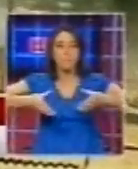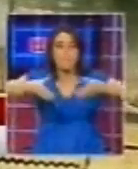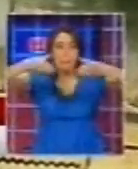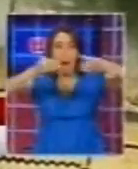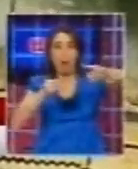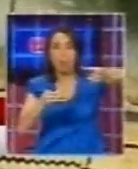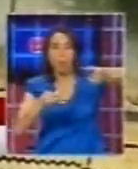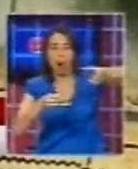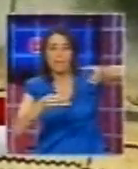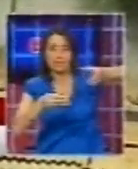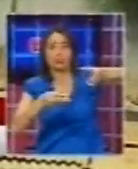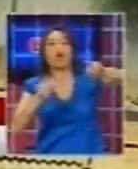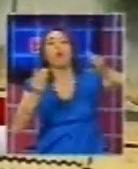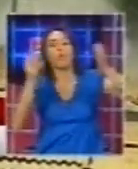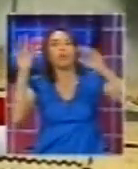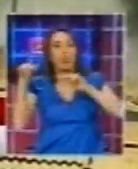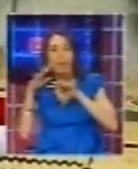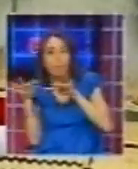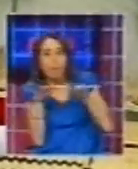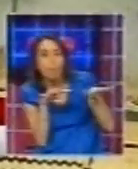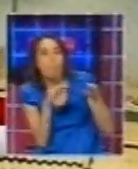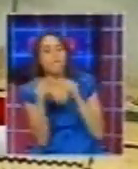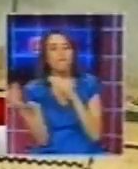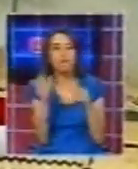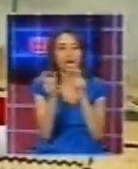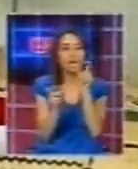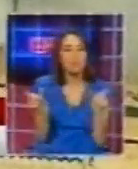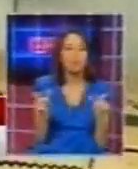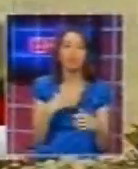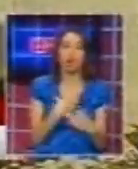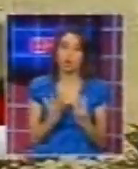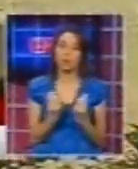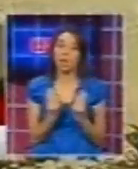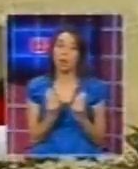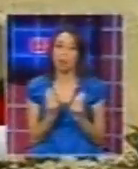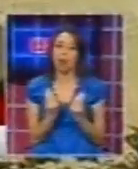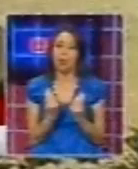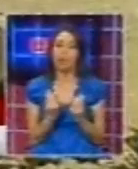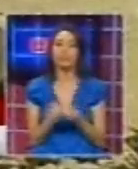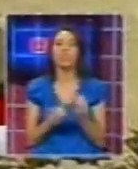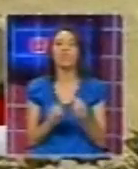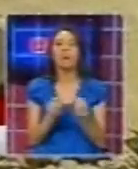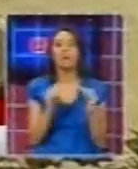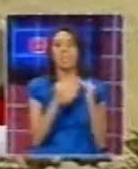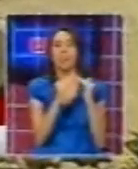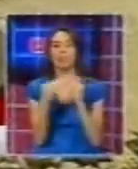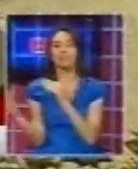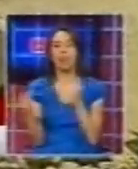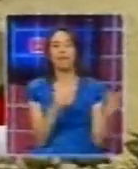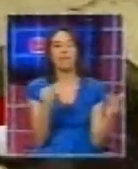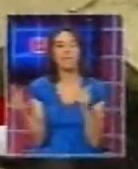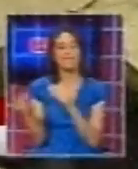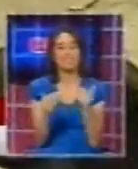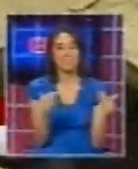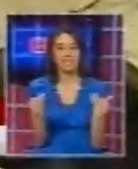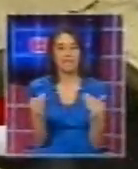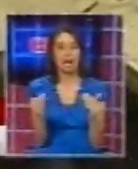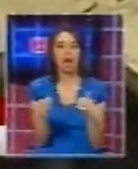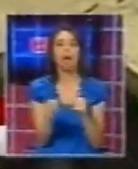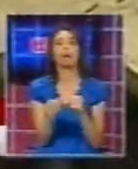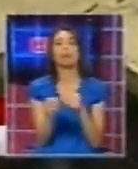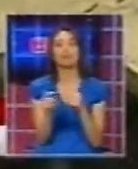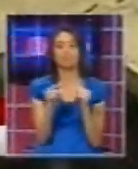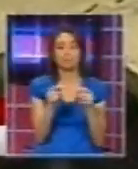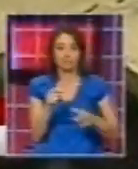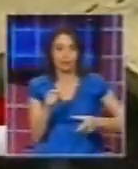obviamente causó bastante expectación entre los vecinos y también bastante temor por lo que podía provocar en las casas vecinas porque están ubicadas a muy